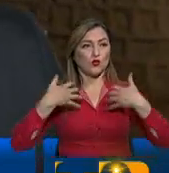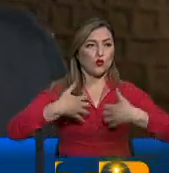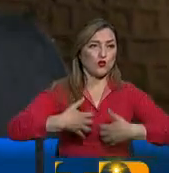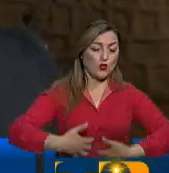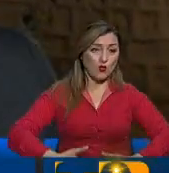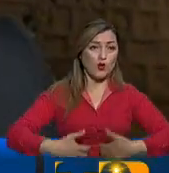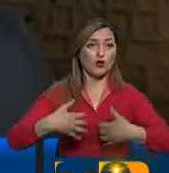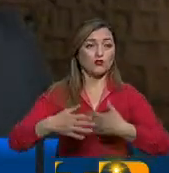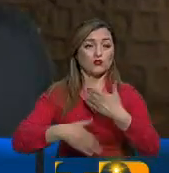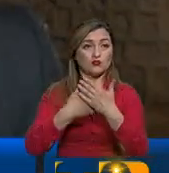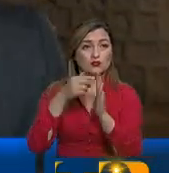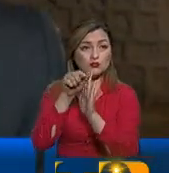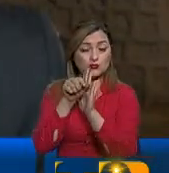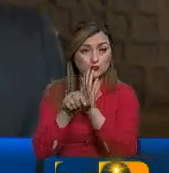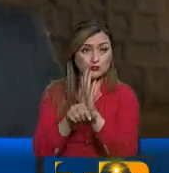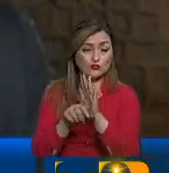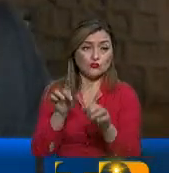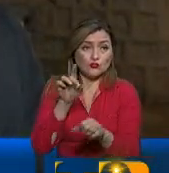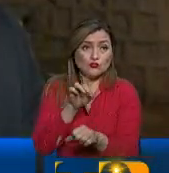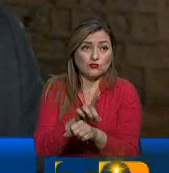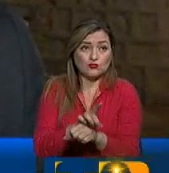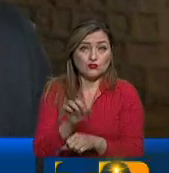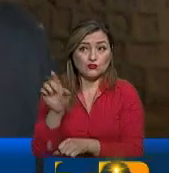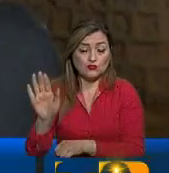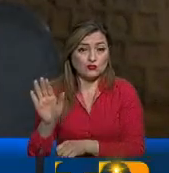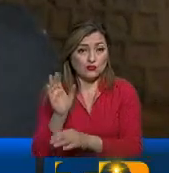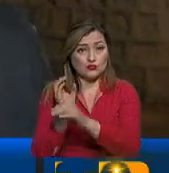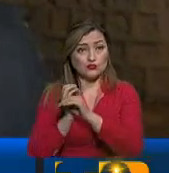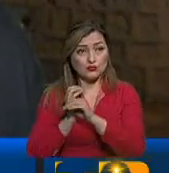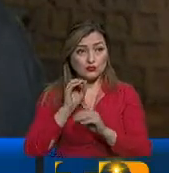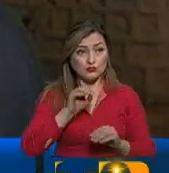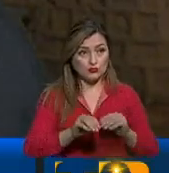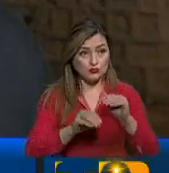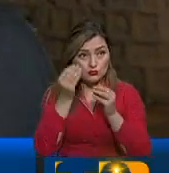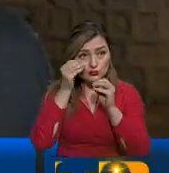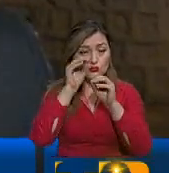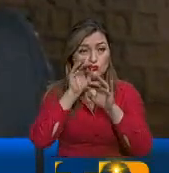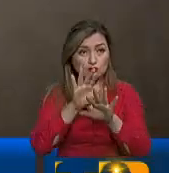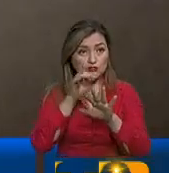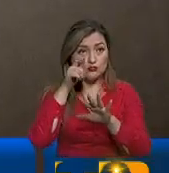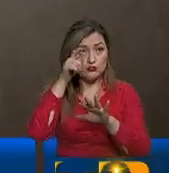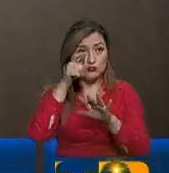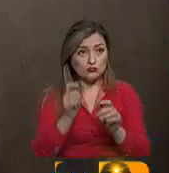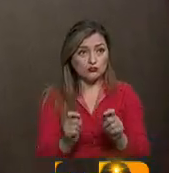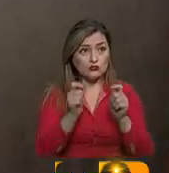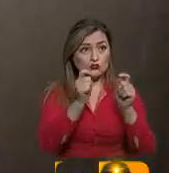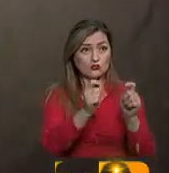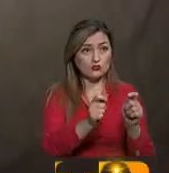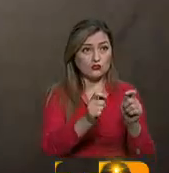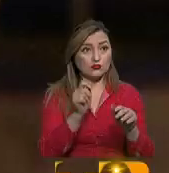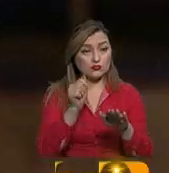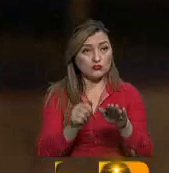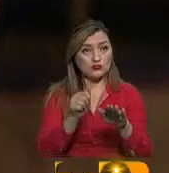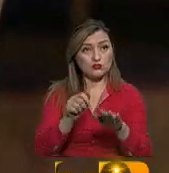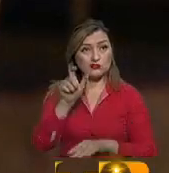la persona fallecida yo los médicos tienen ahora la obligación de hacer su informe y el mismo remitirlo a la fiscalía el abogado de juan carlos díaz